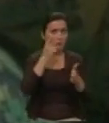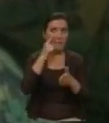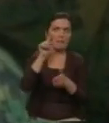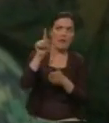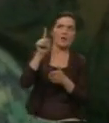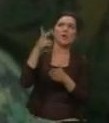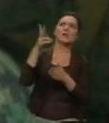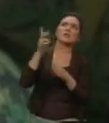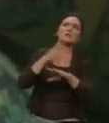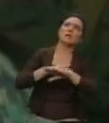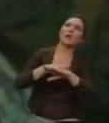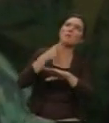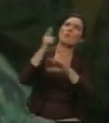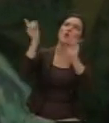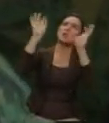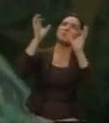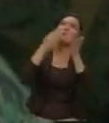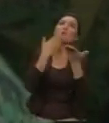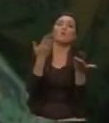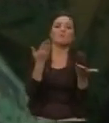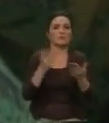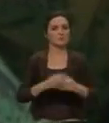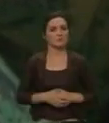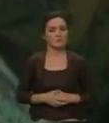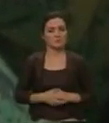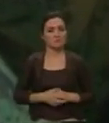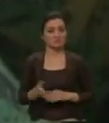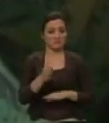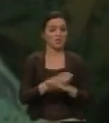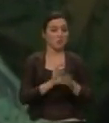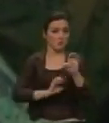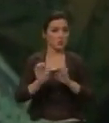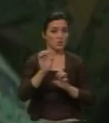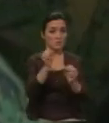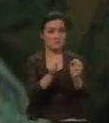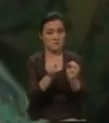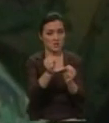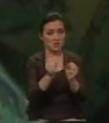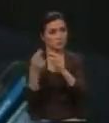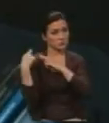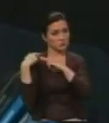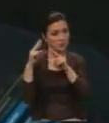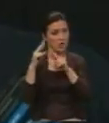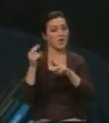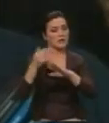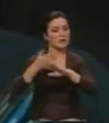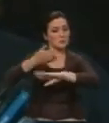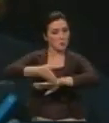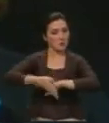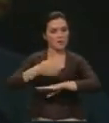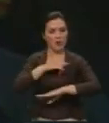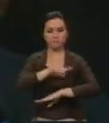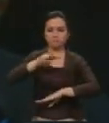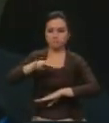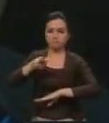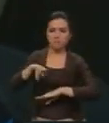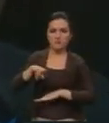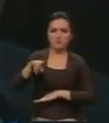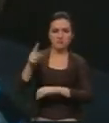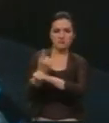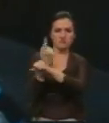empeoraba. En ese sentido, pues siempre los pilotos hacen la evaluación correspondiente para poder volar. Sabemos que se